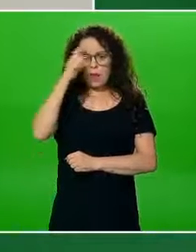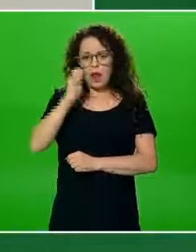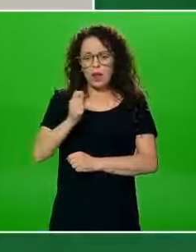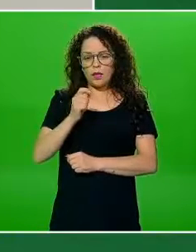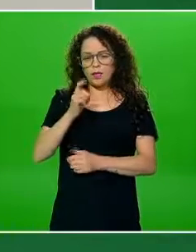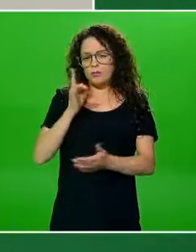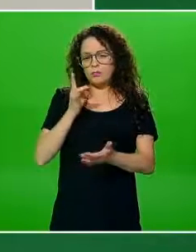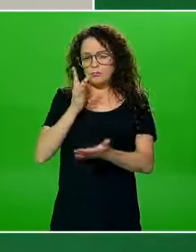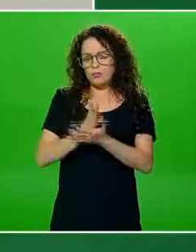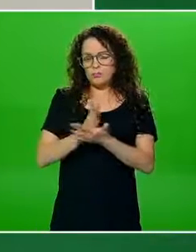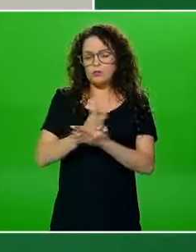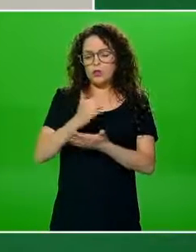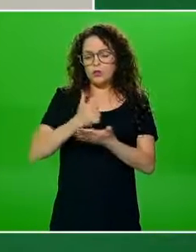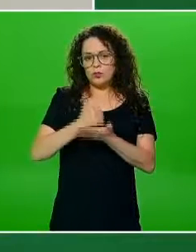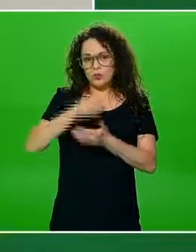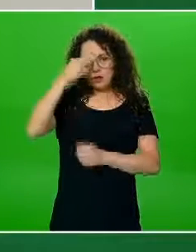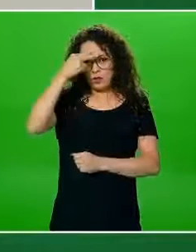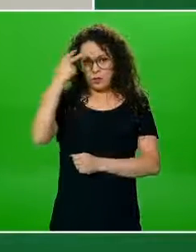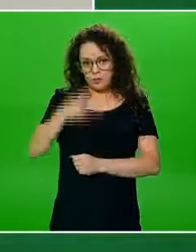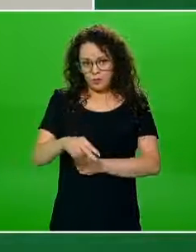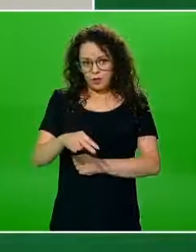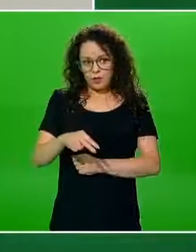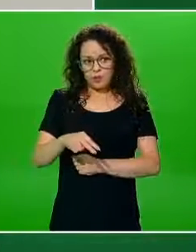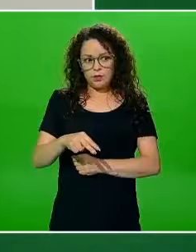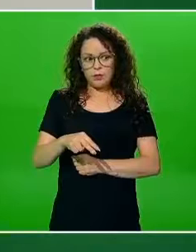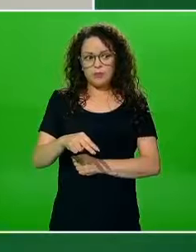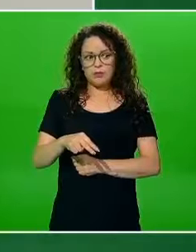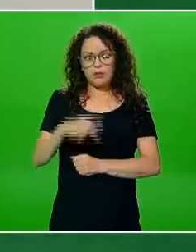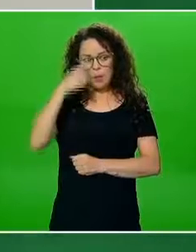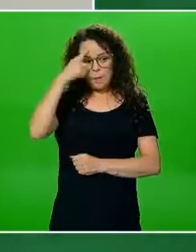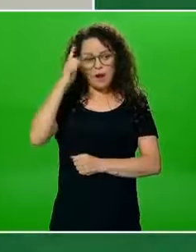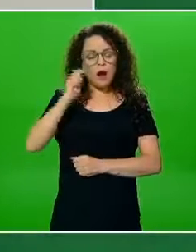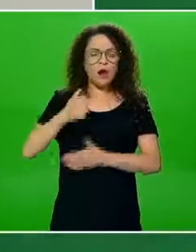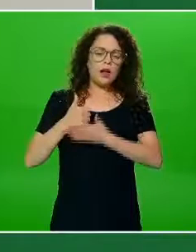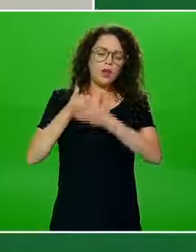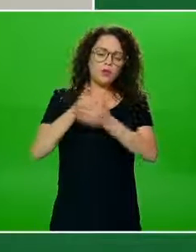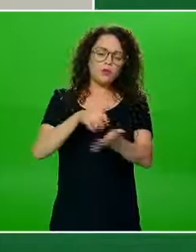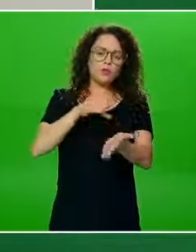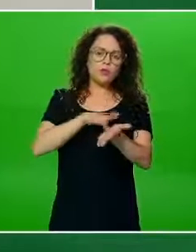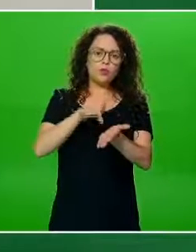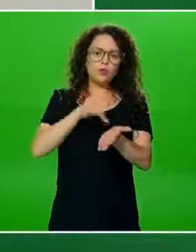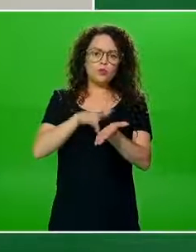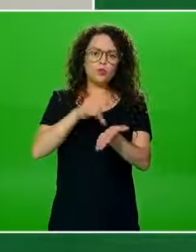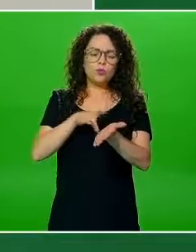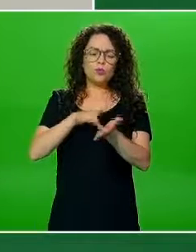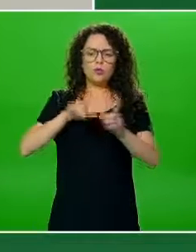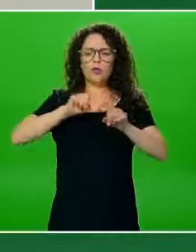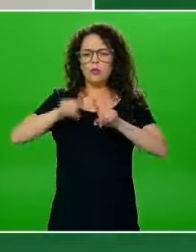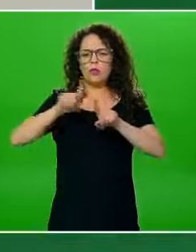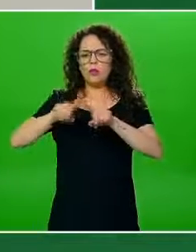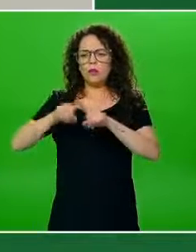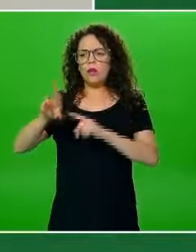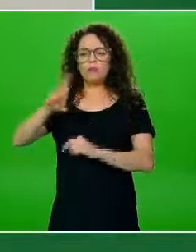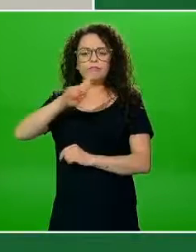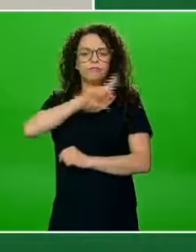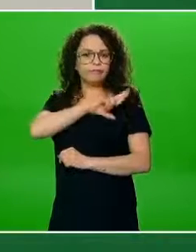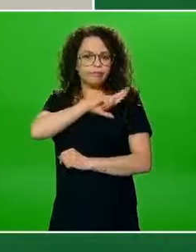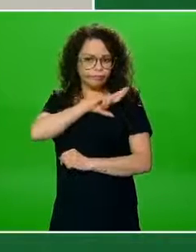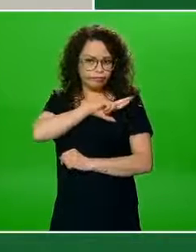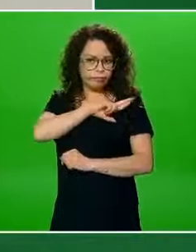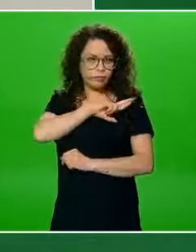las dos unidades que menciona, también con aportaciones y contribuciones de organismos privados o